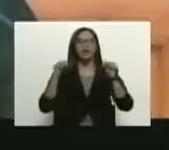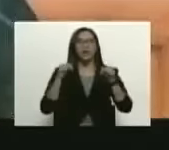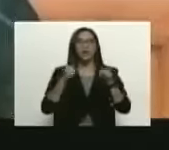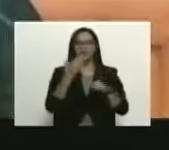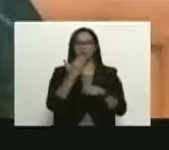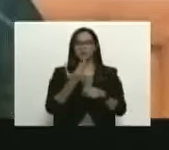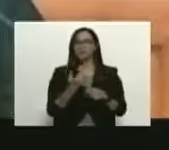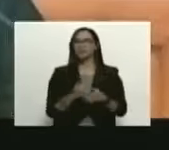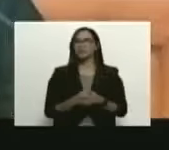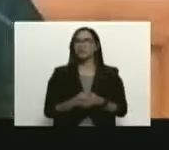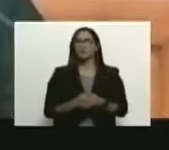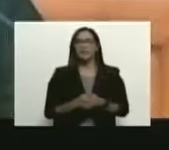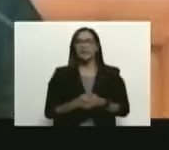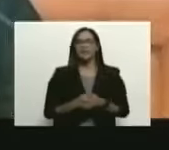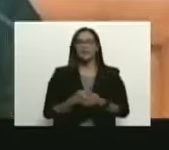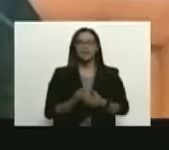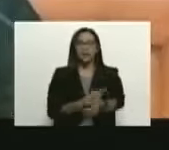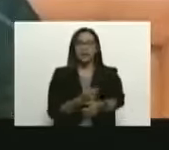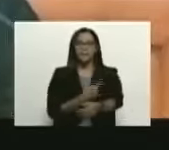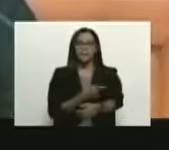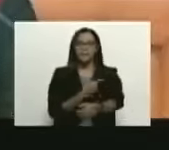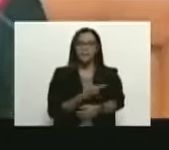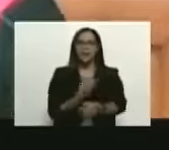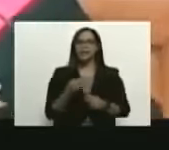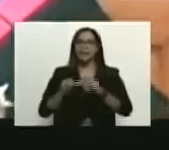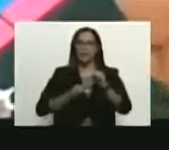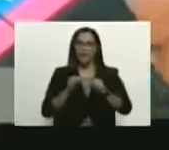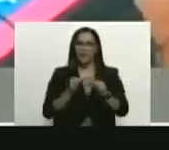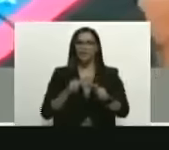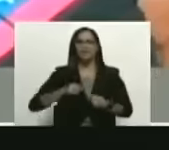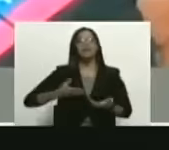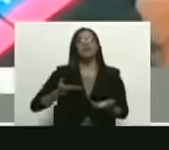nuestra hermana República Cooperativa de Guyana